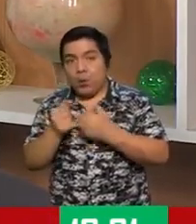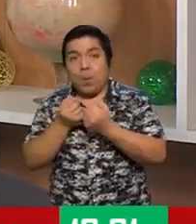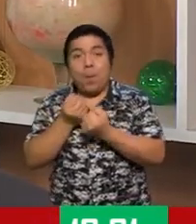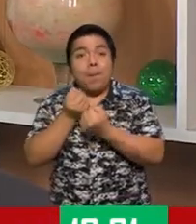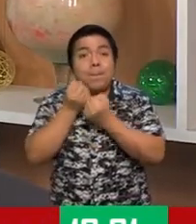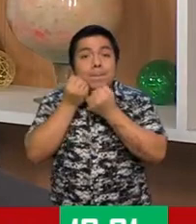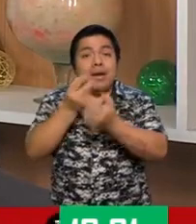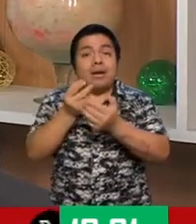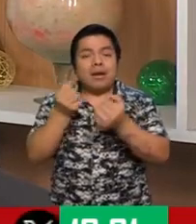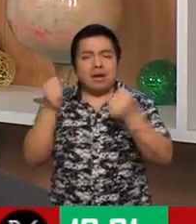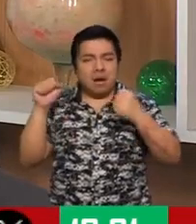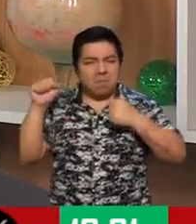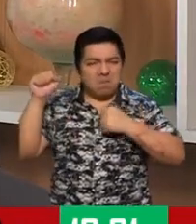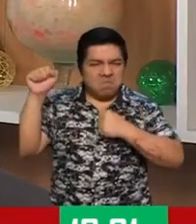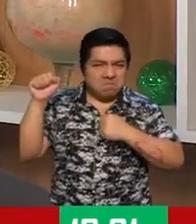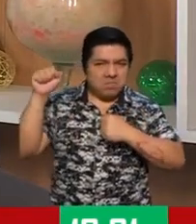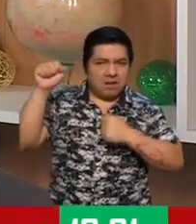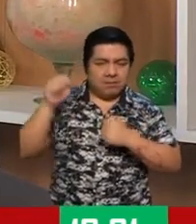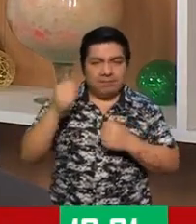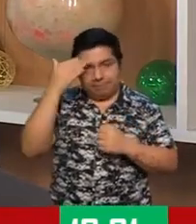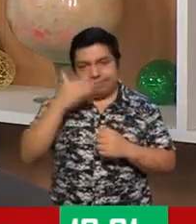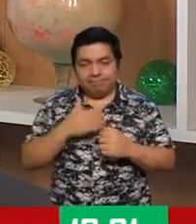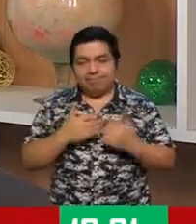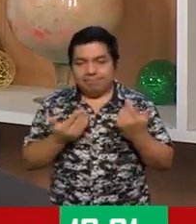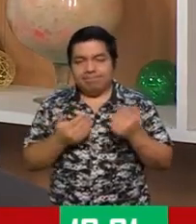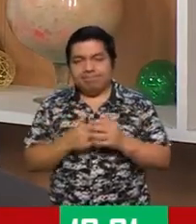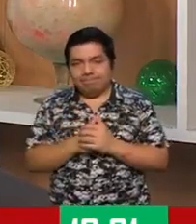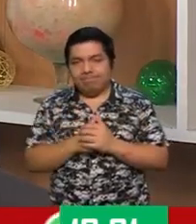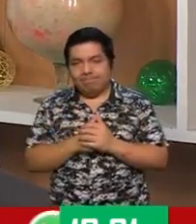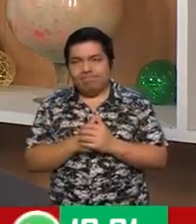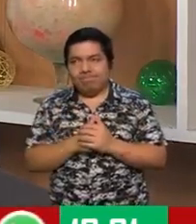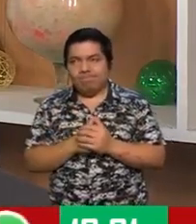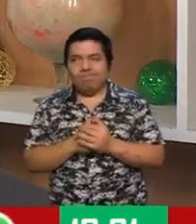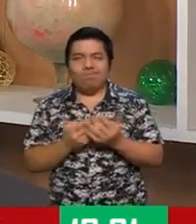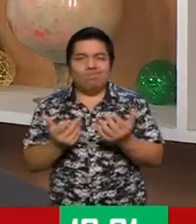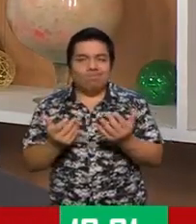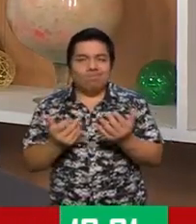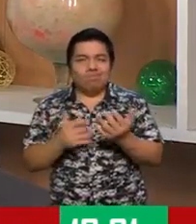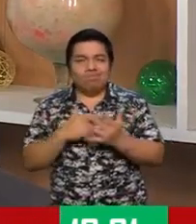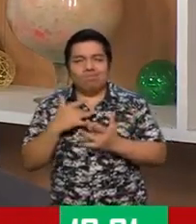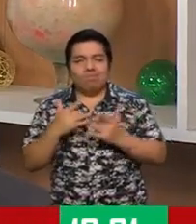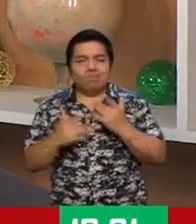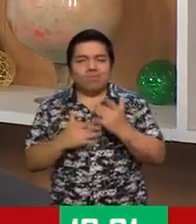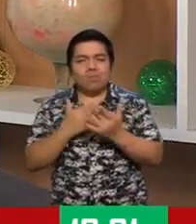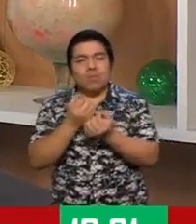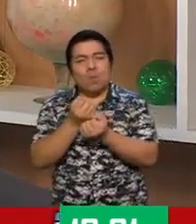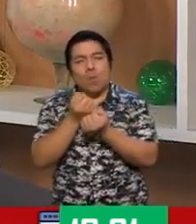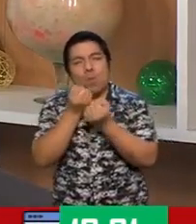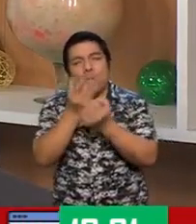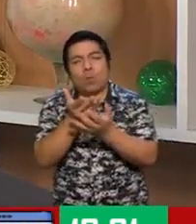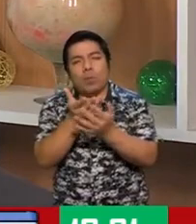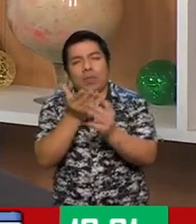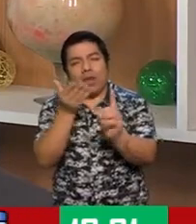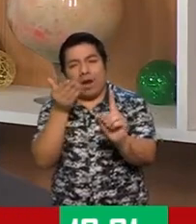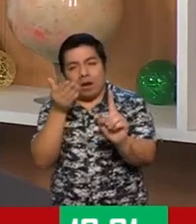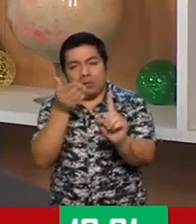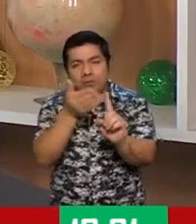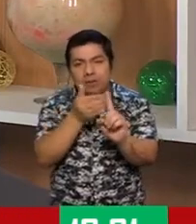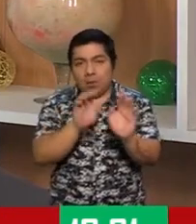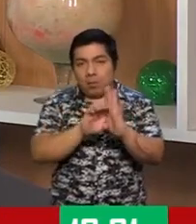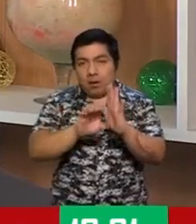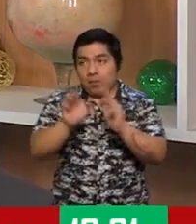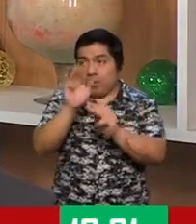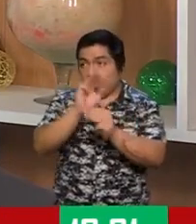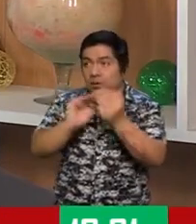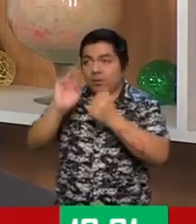un poco activista, ¿no? Una poesía que es poesía que se fija en problemáticas del